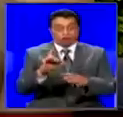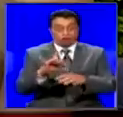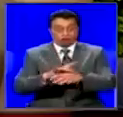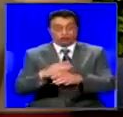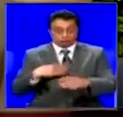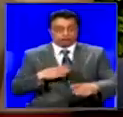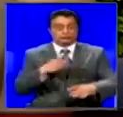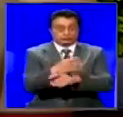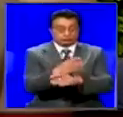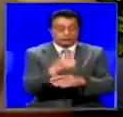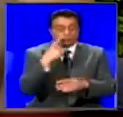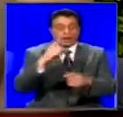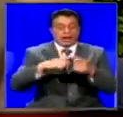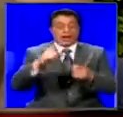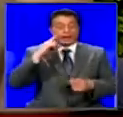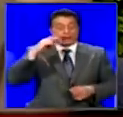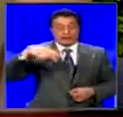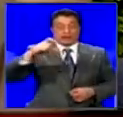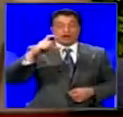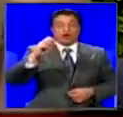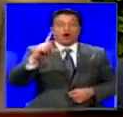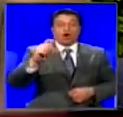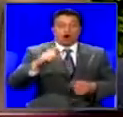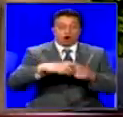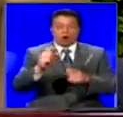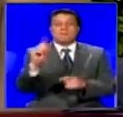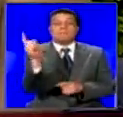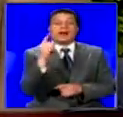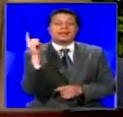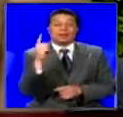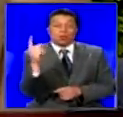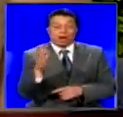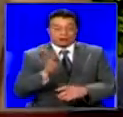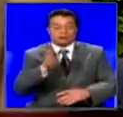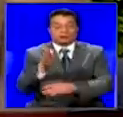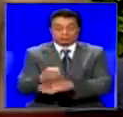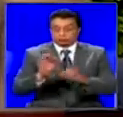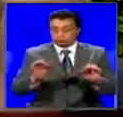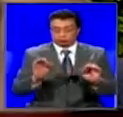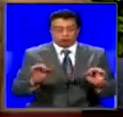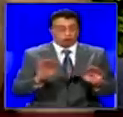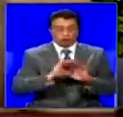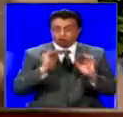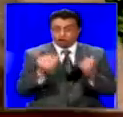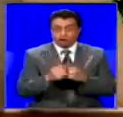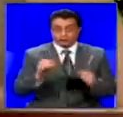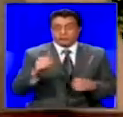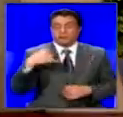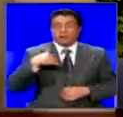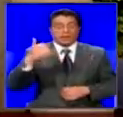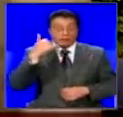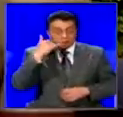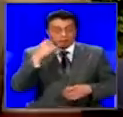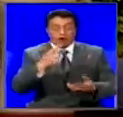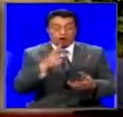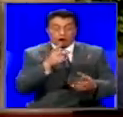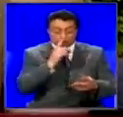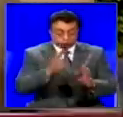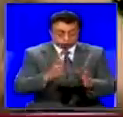un ginecólogo con una consulta particular, establecida normalmente, con teléfono, dirección